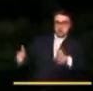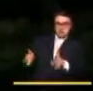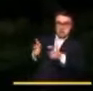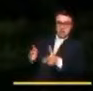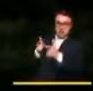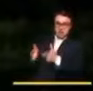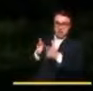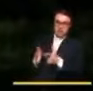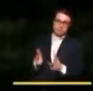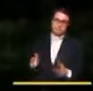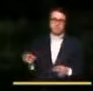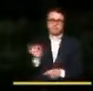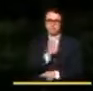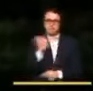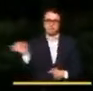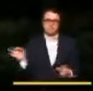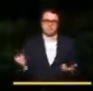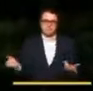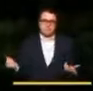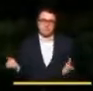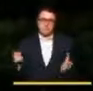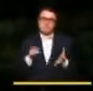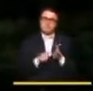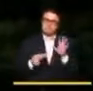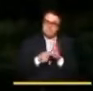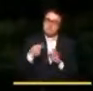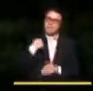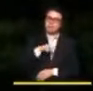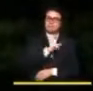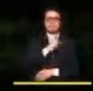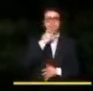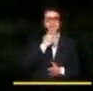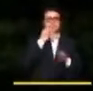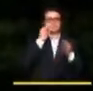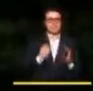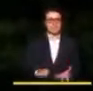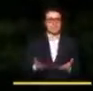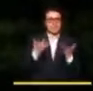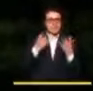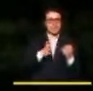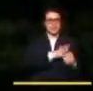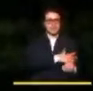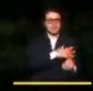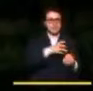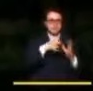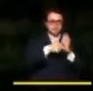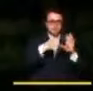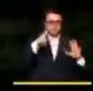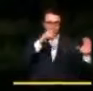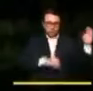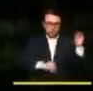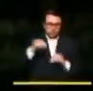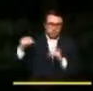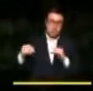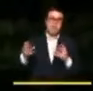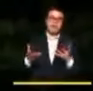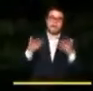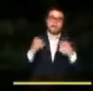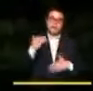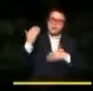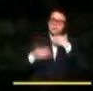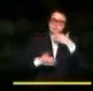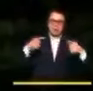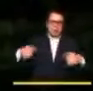República. Eso es que queremos desatar desde el poder constituyente un proceso de